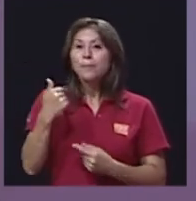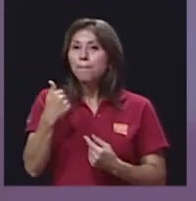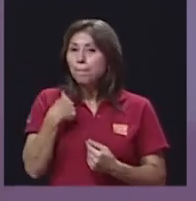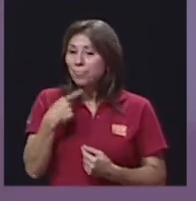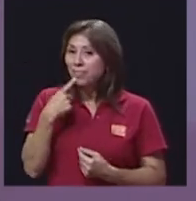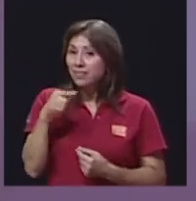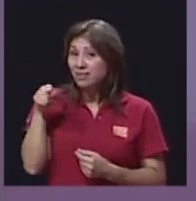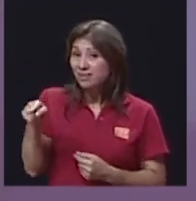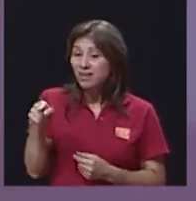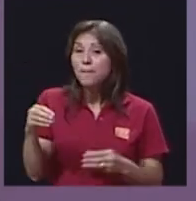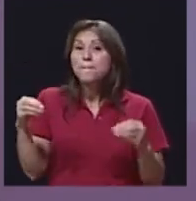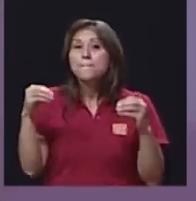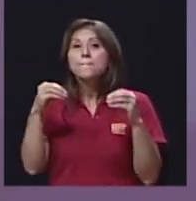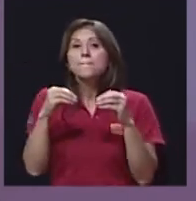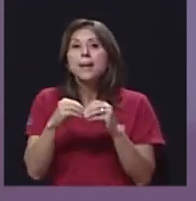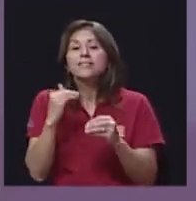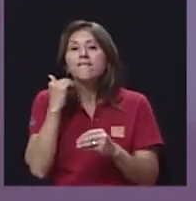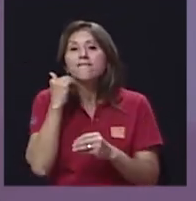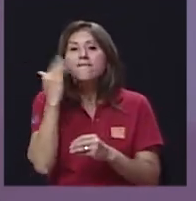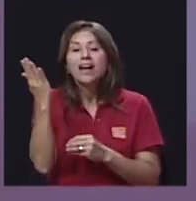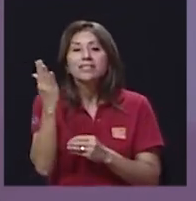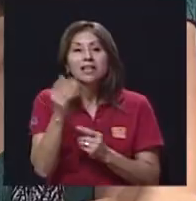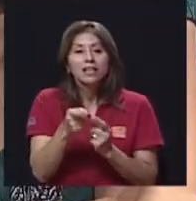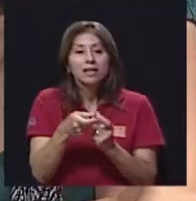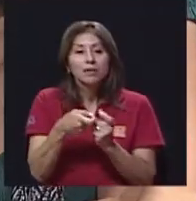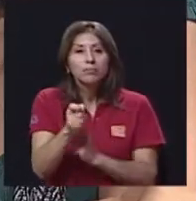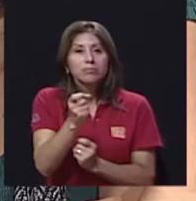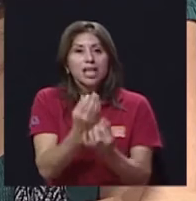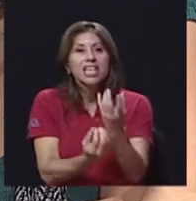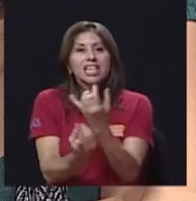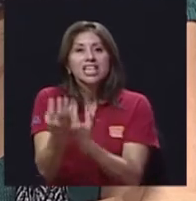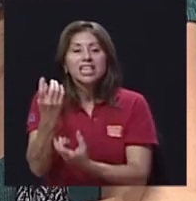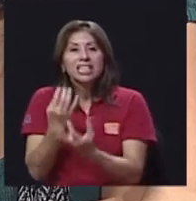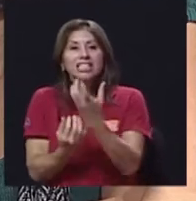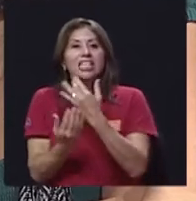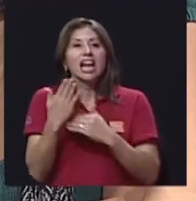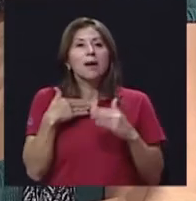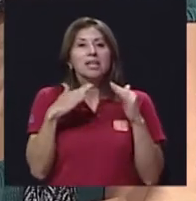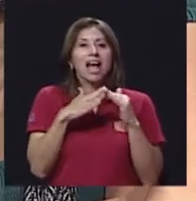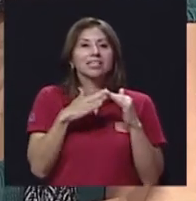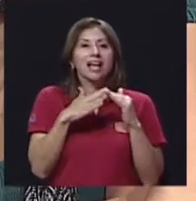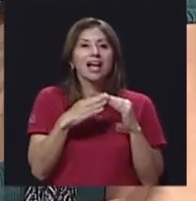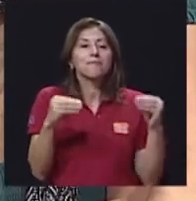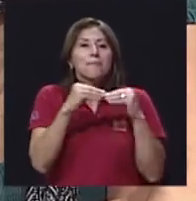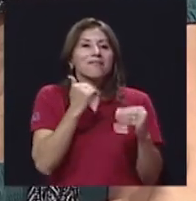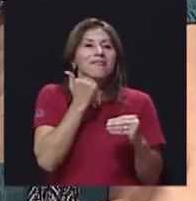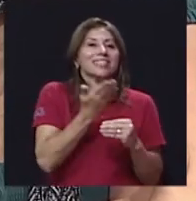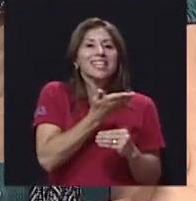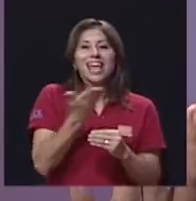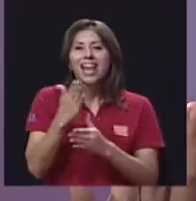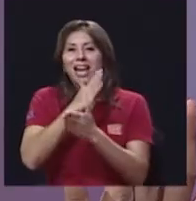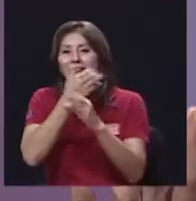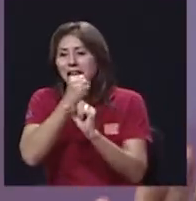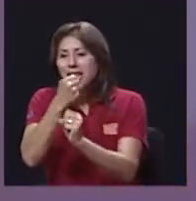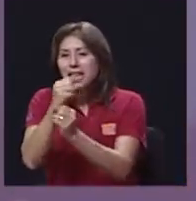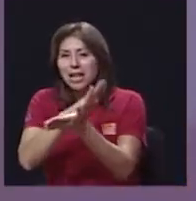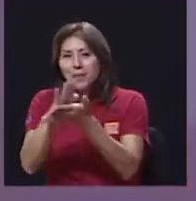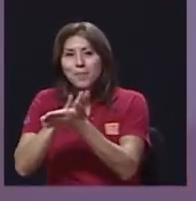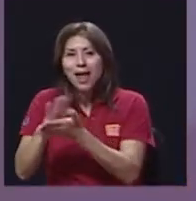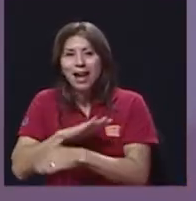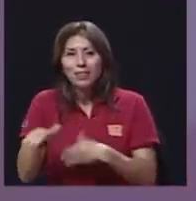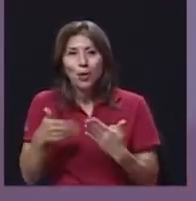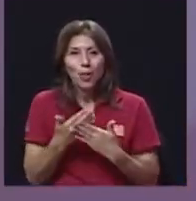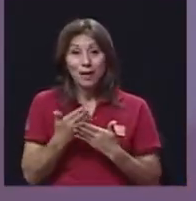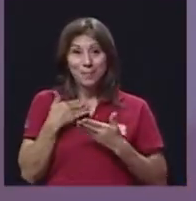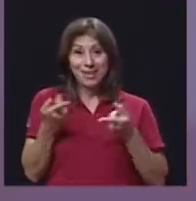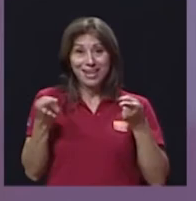es más fácil incinerar mi casa que limpiar a todos totalmente entonces en el caso mío yo tengo un muchacho de 14